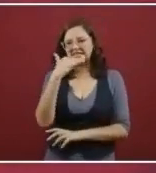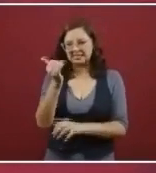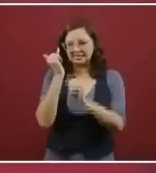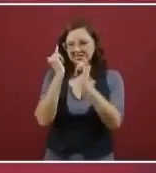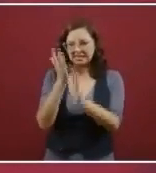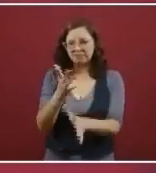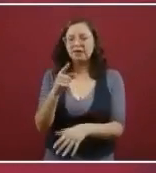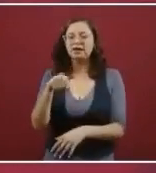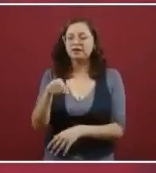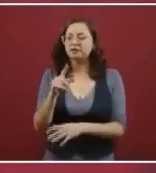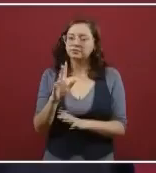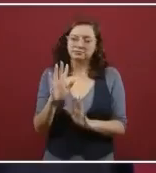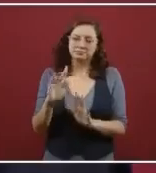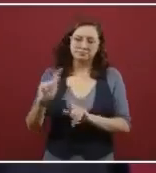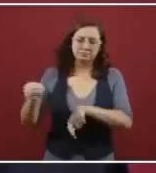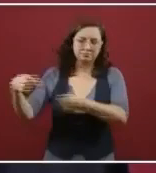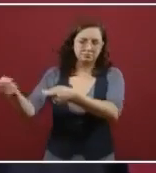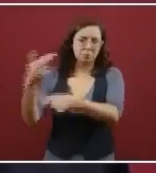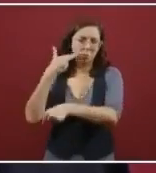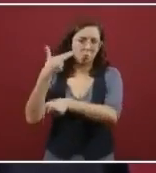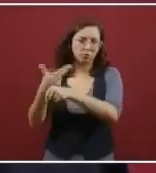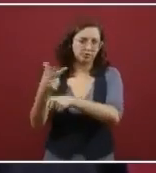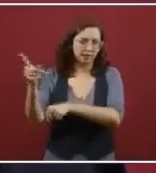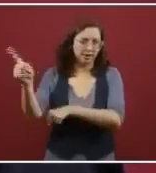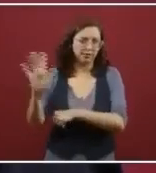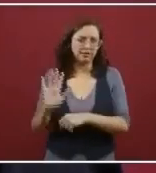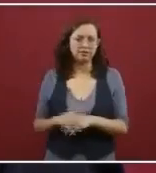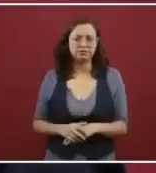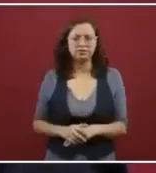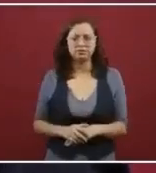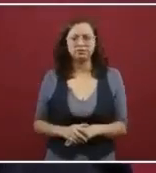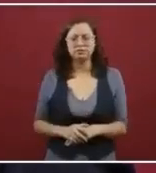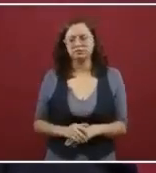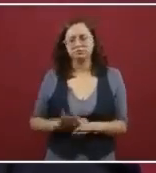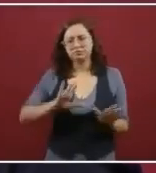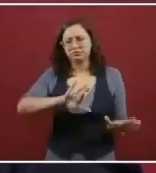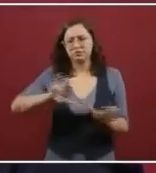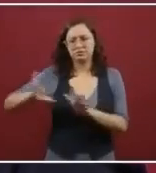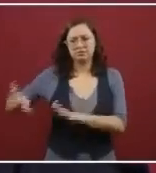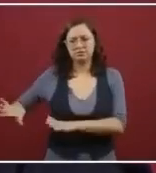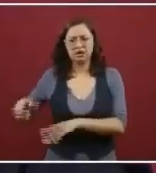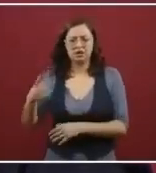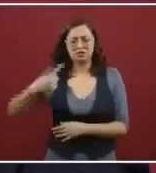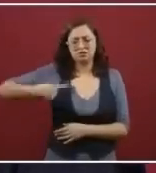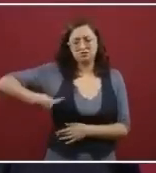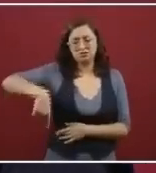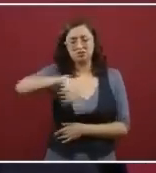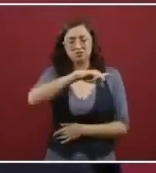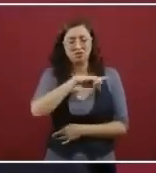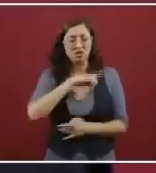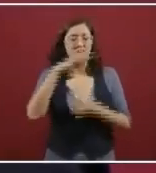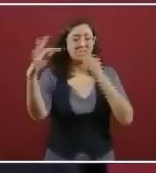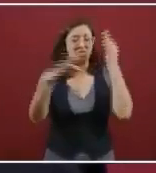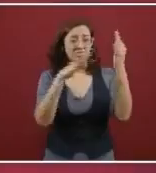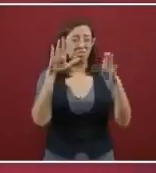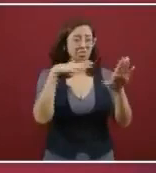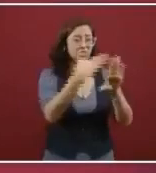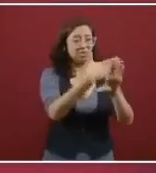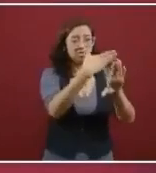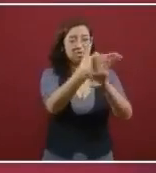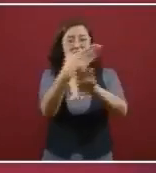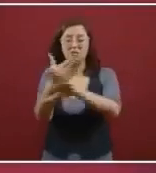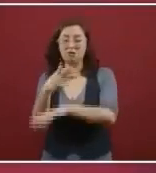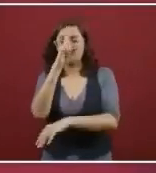tema. Nosotros no vamos a censurar en redes, nada,